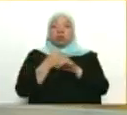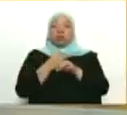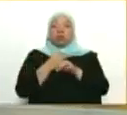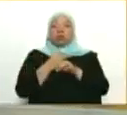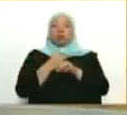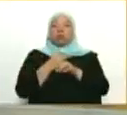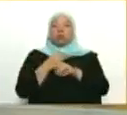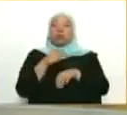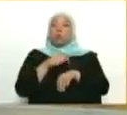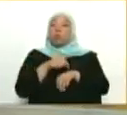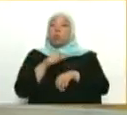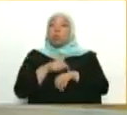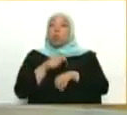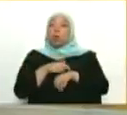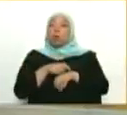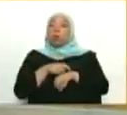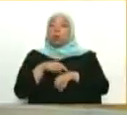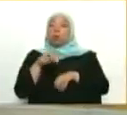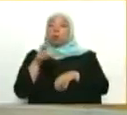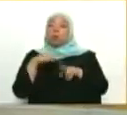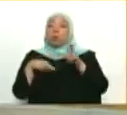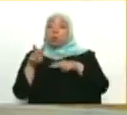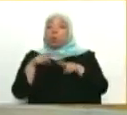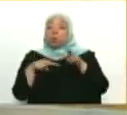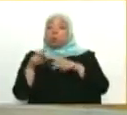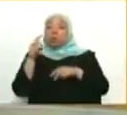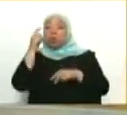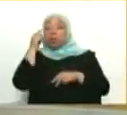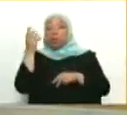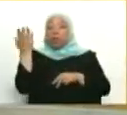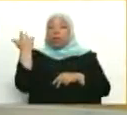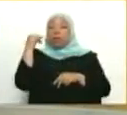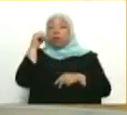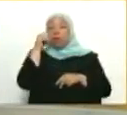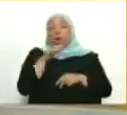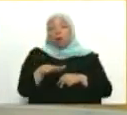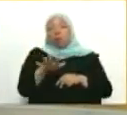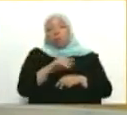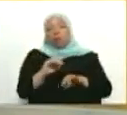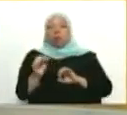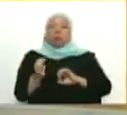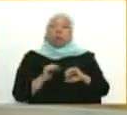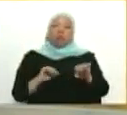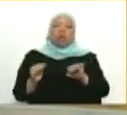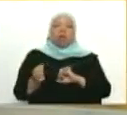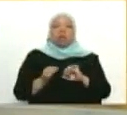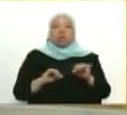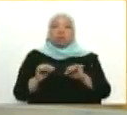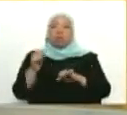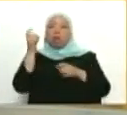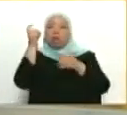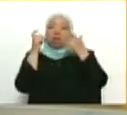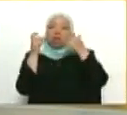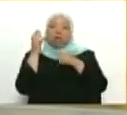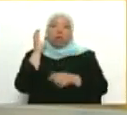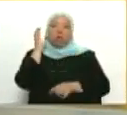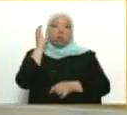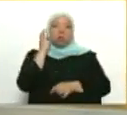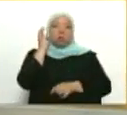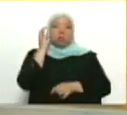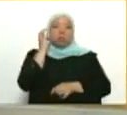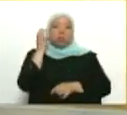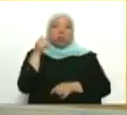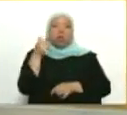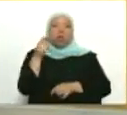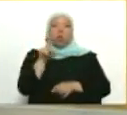Bueno, a esta hora, así como recorríamos hace ratico lo que fue el día de ayer, el pueblo movilizado, pueblo chavista, consciente, ahora mismo en